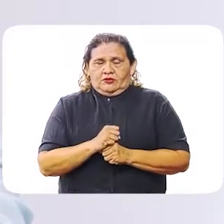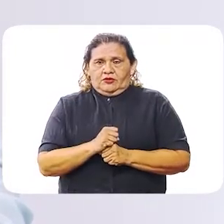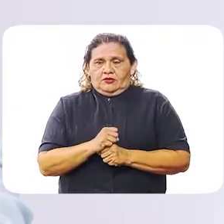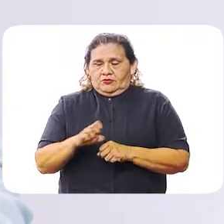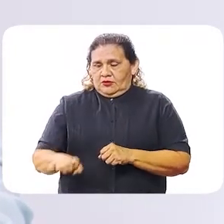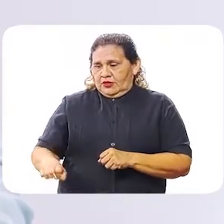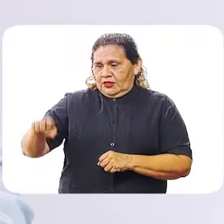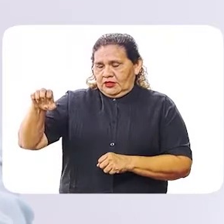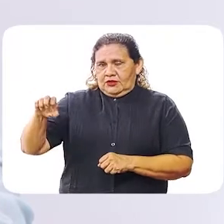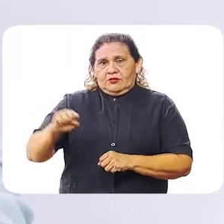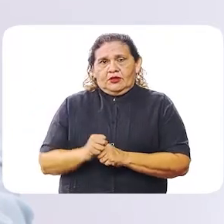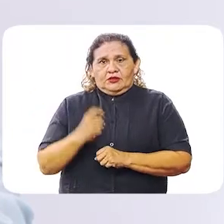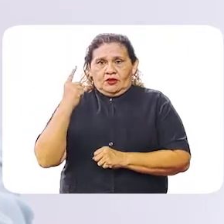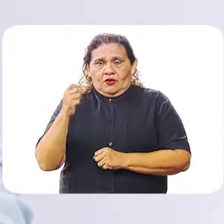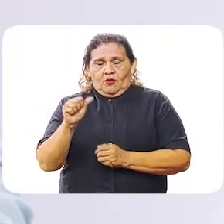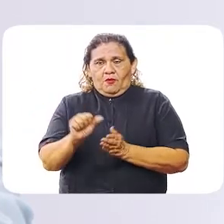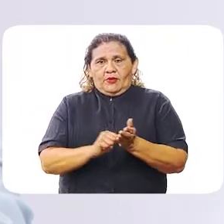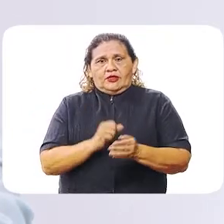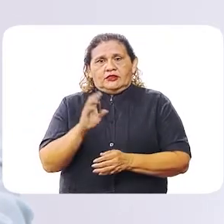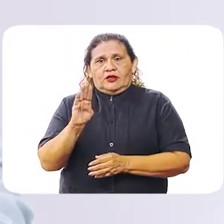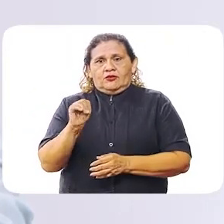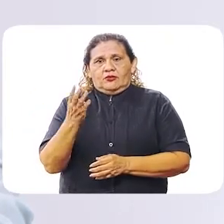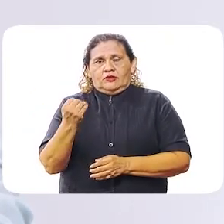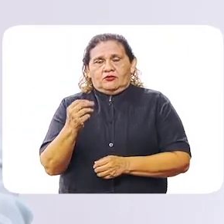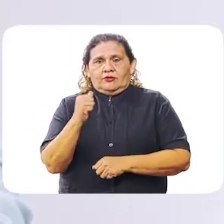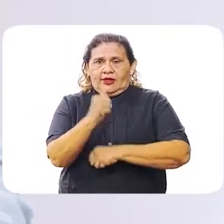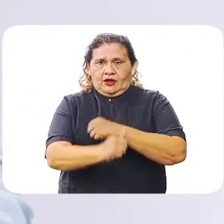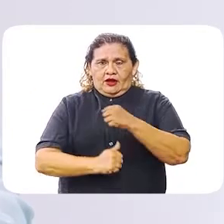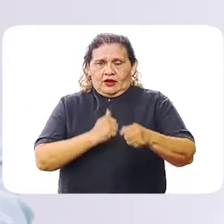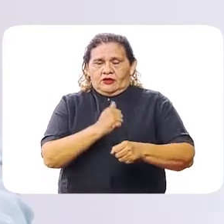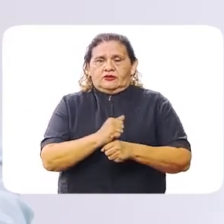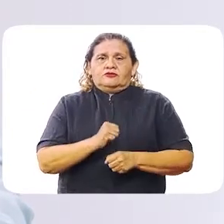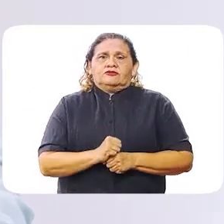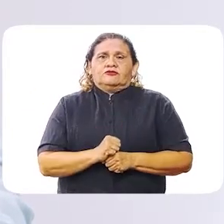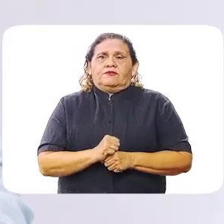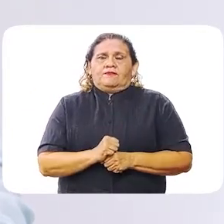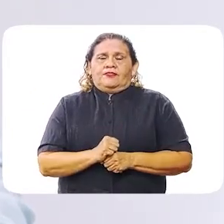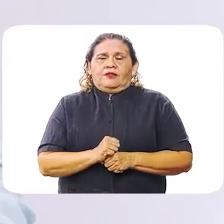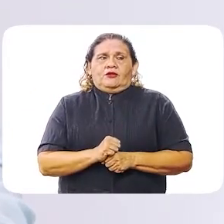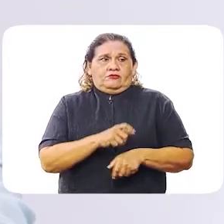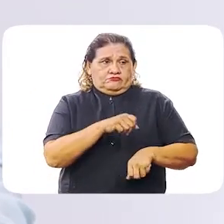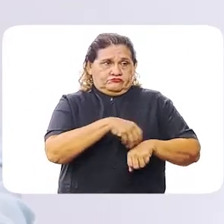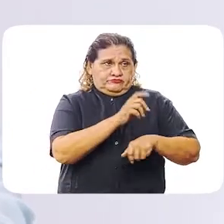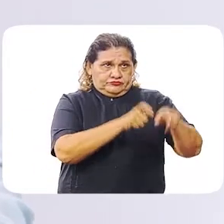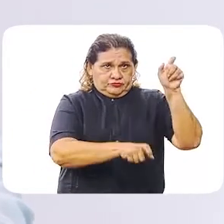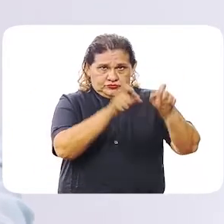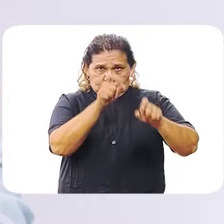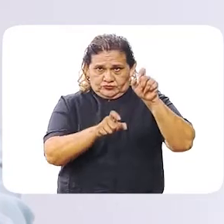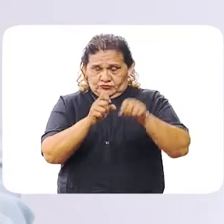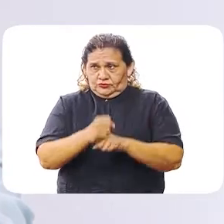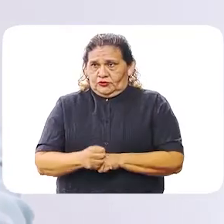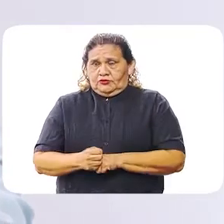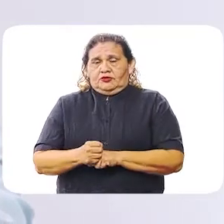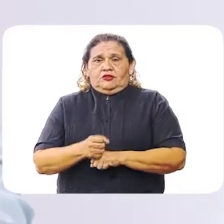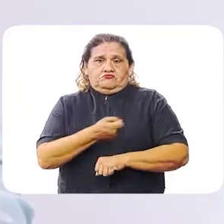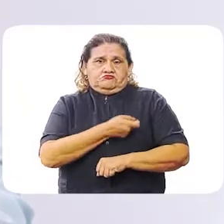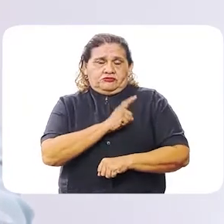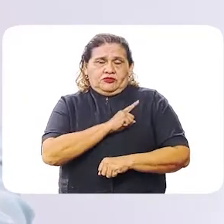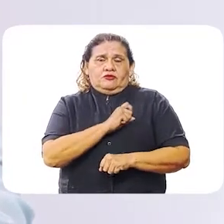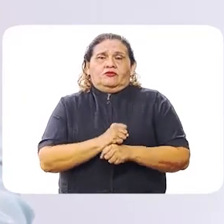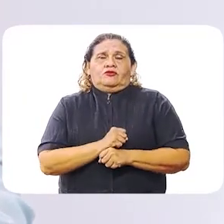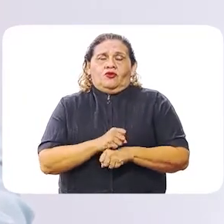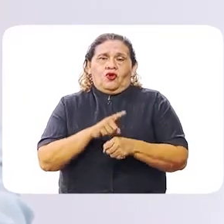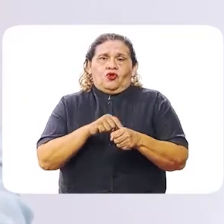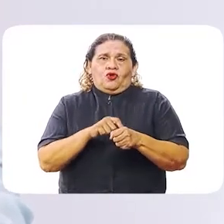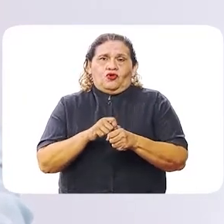edad de los casos es de 1 mes a 99 años. Los indicadores semanales del semáforo estatal de salud marcan